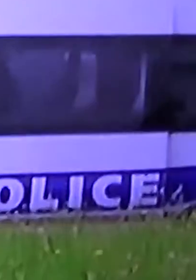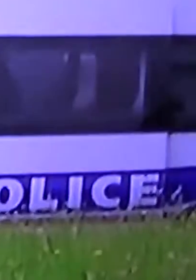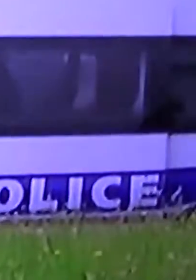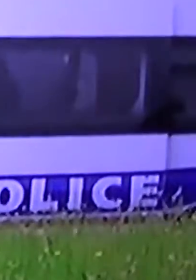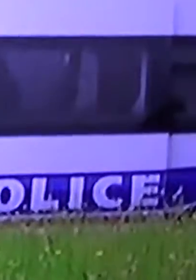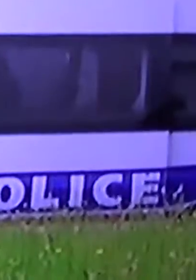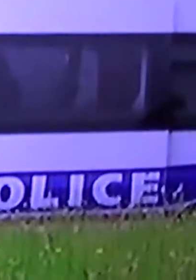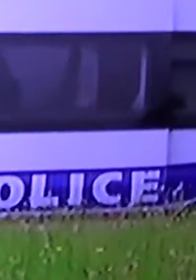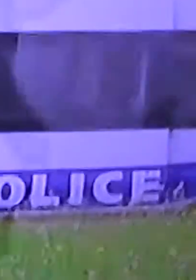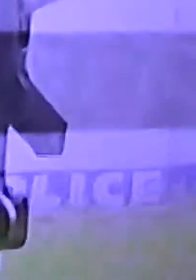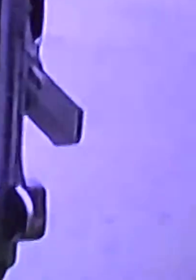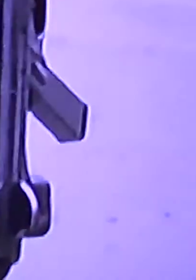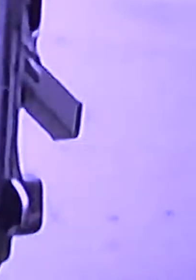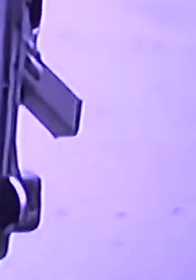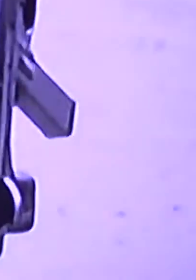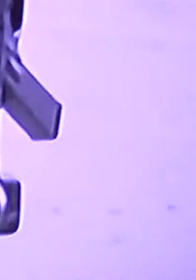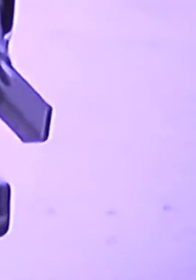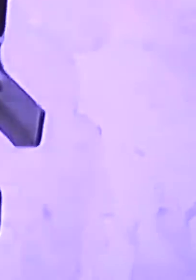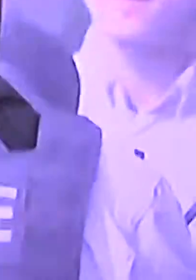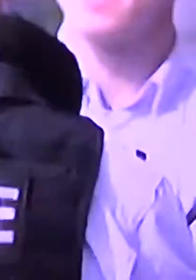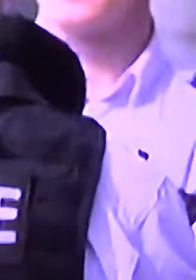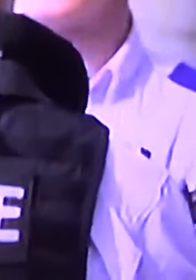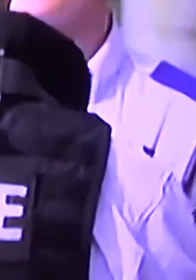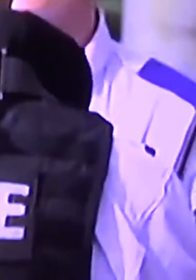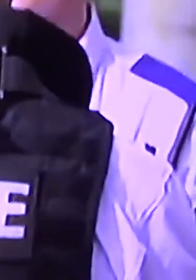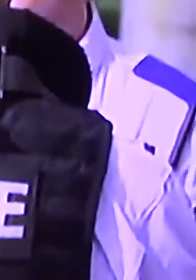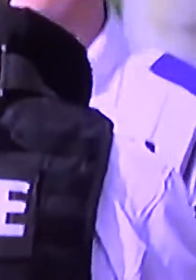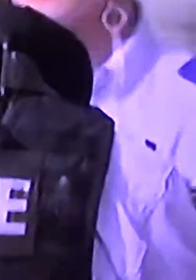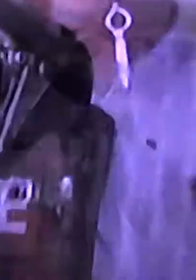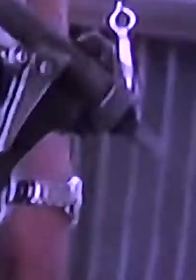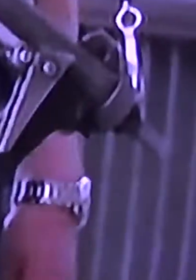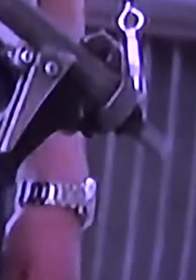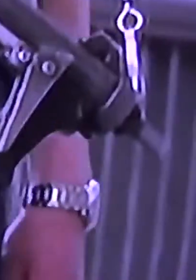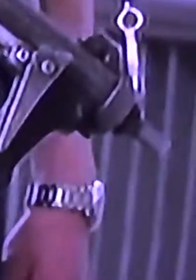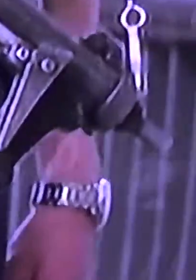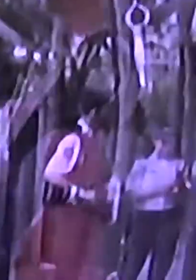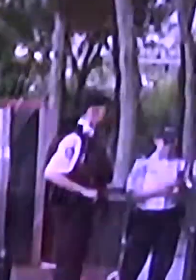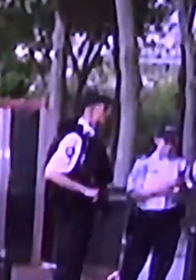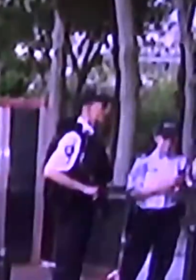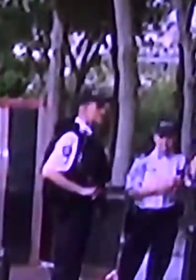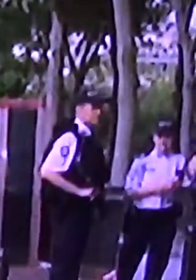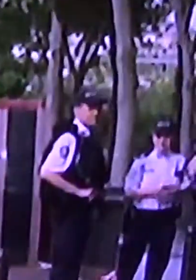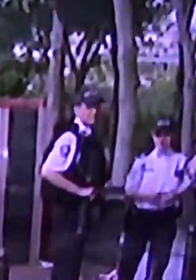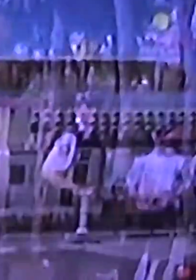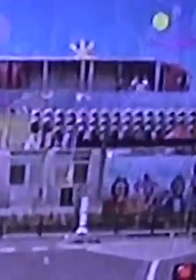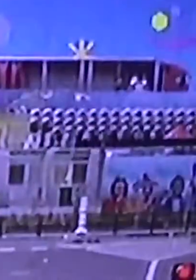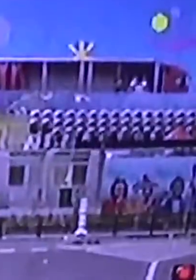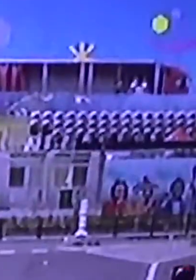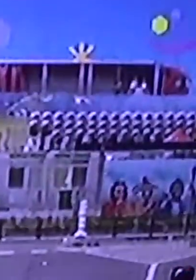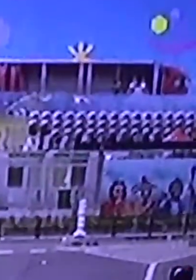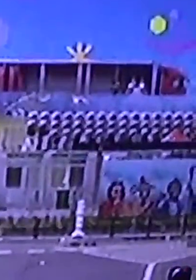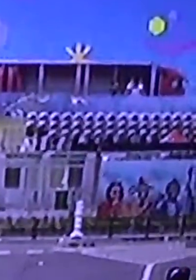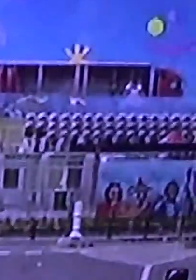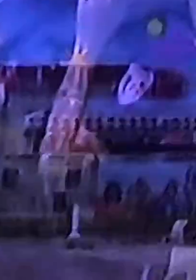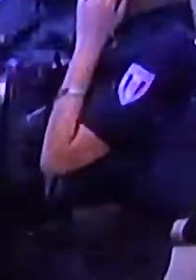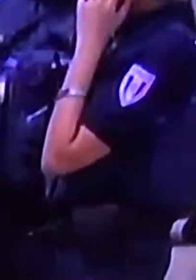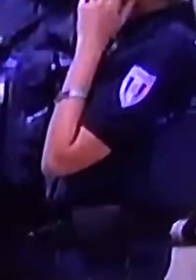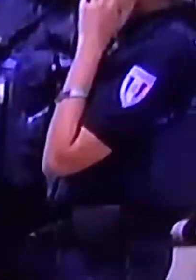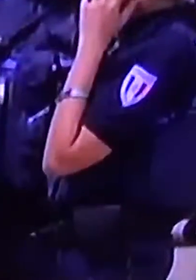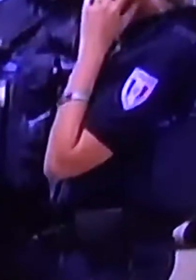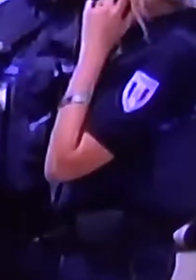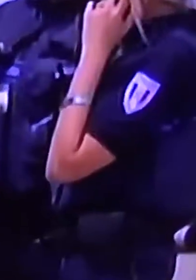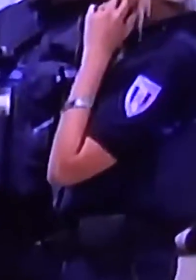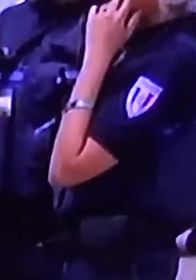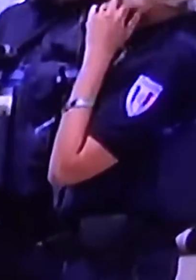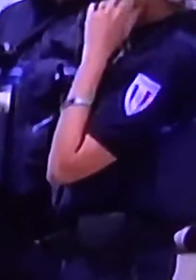hoy comenzó. El gobierno de Francia movilizó casi 100.000 agentes de seguridad para el evento. La Eurocopa se ve ensombrecida por una serie de huelgas